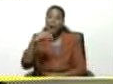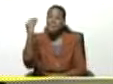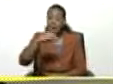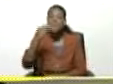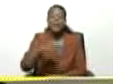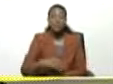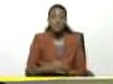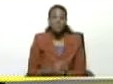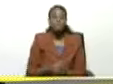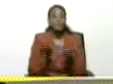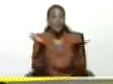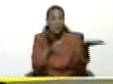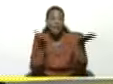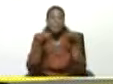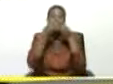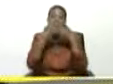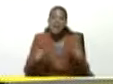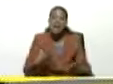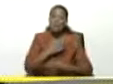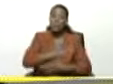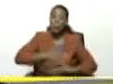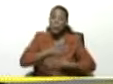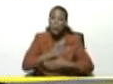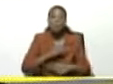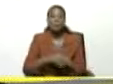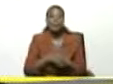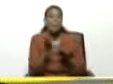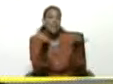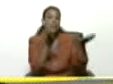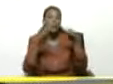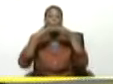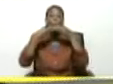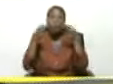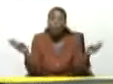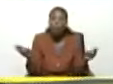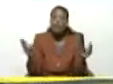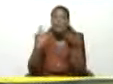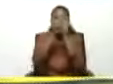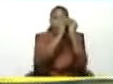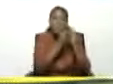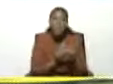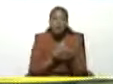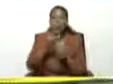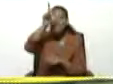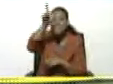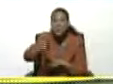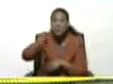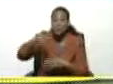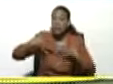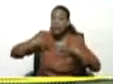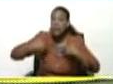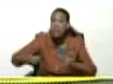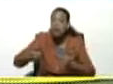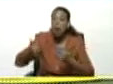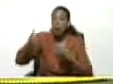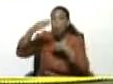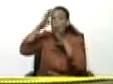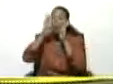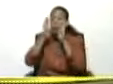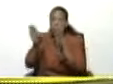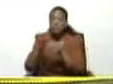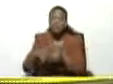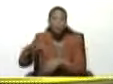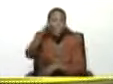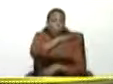el servicio para el vivir viviendo para los servicios públicos el mejoramiento por supuesto de los servicios en todo nuestro